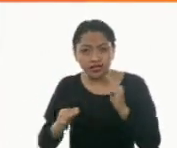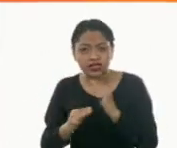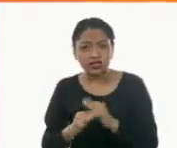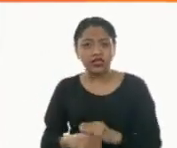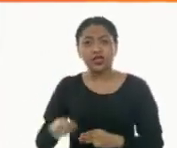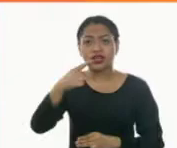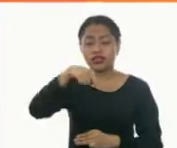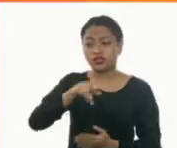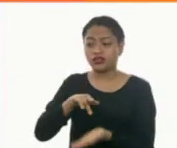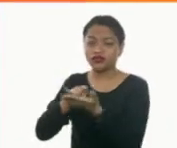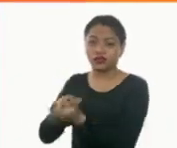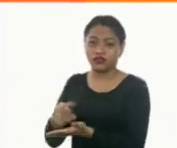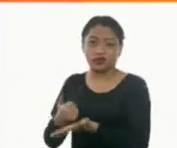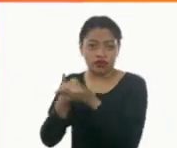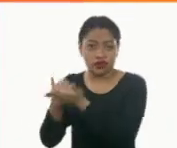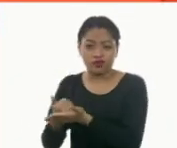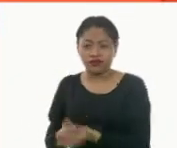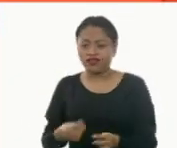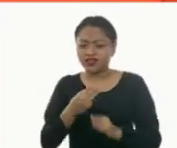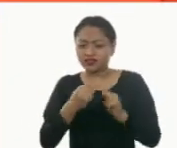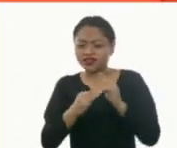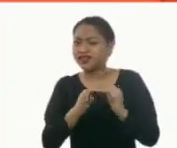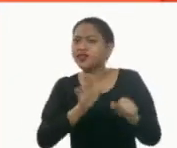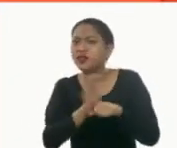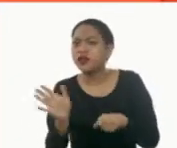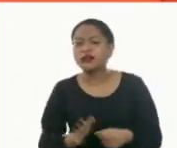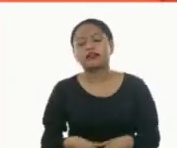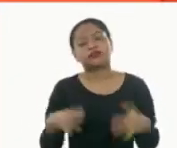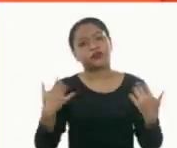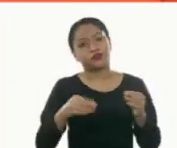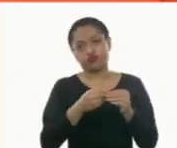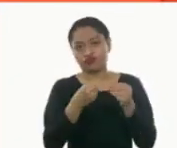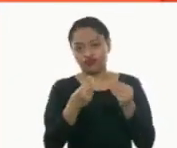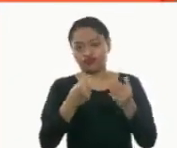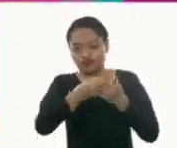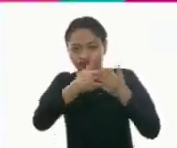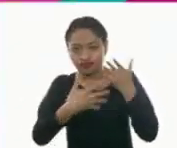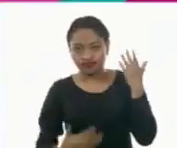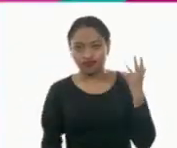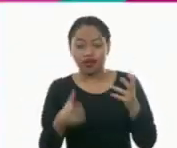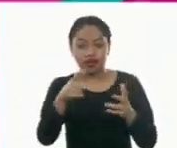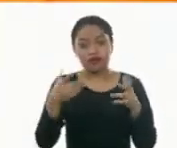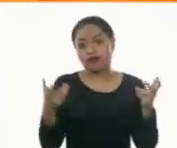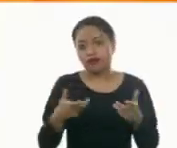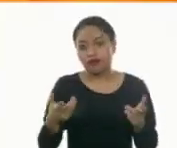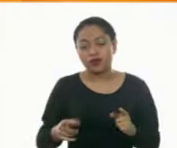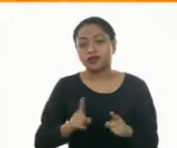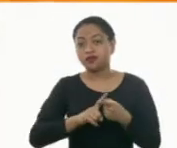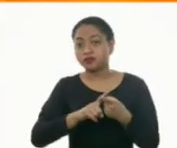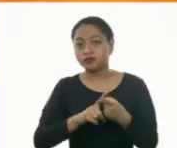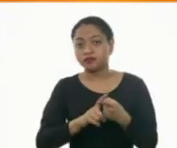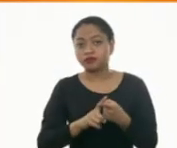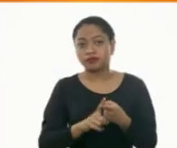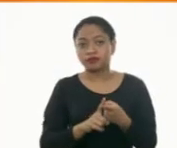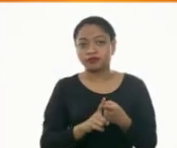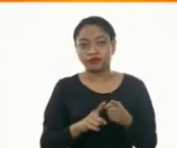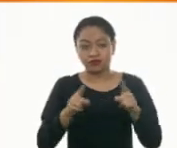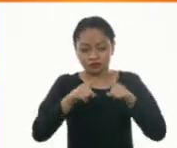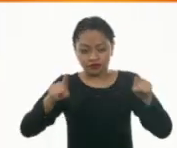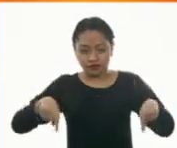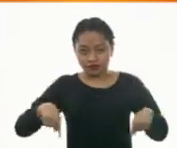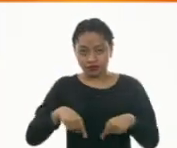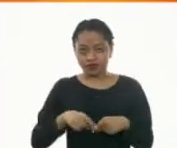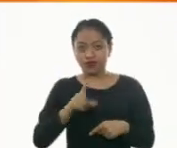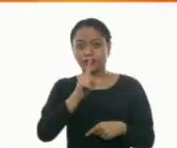apoyar estos procesos. ¿Cuáles podrían ser? Hay muchísimas cosas que se pueden elaborar. Por ejemplo,